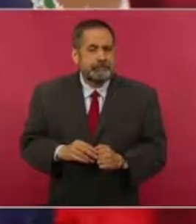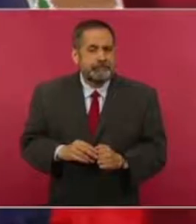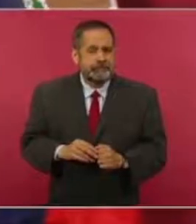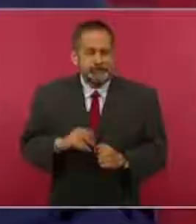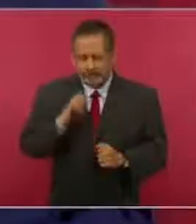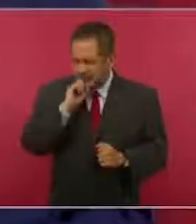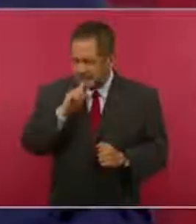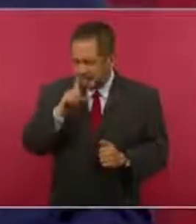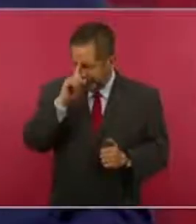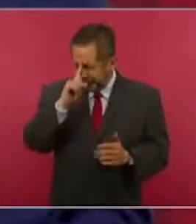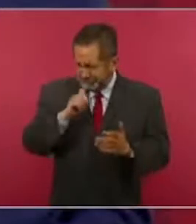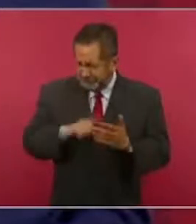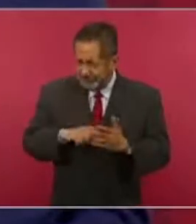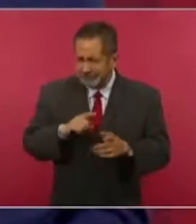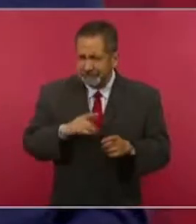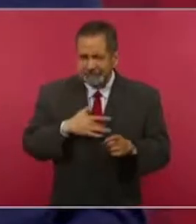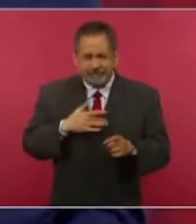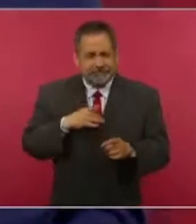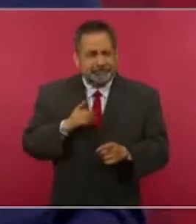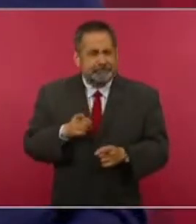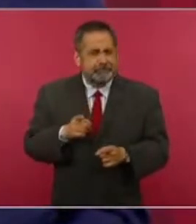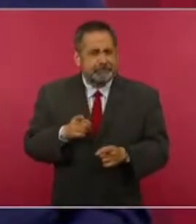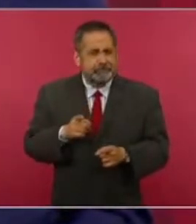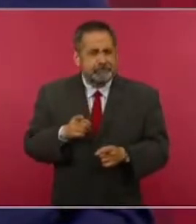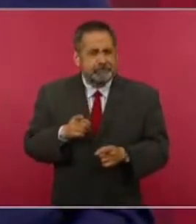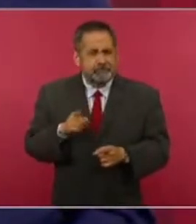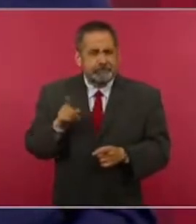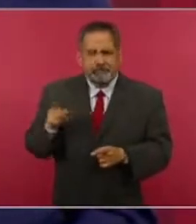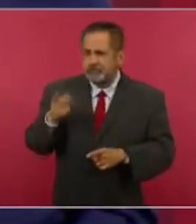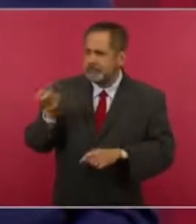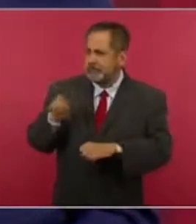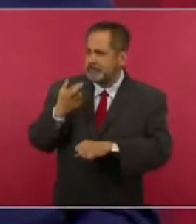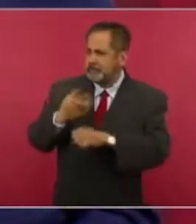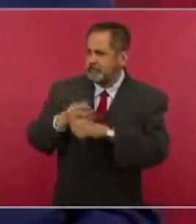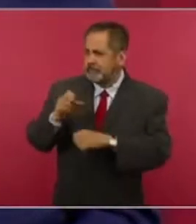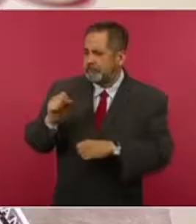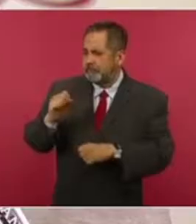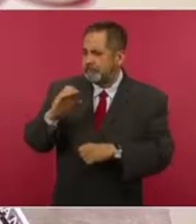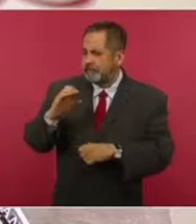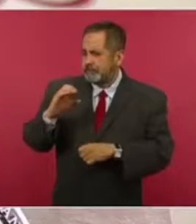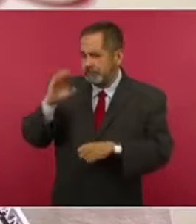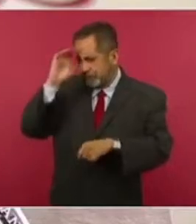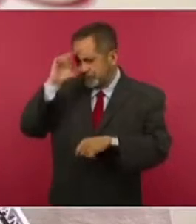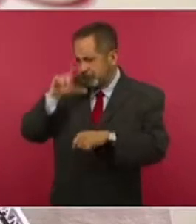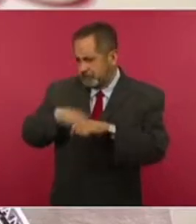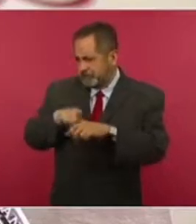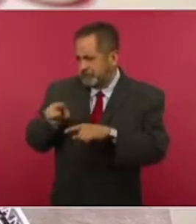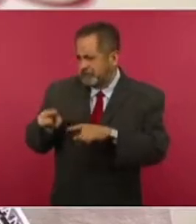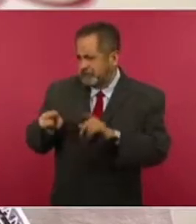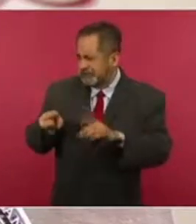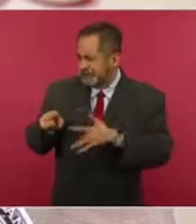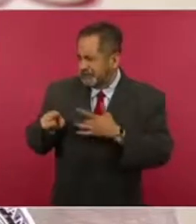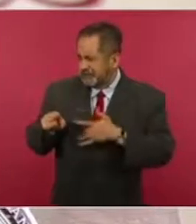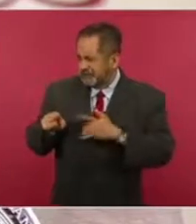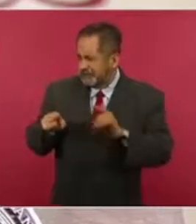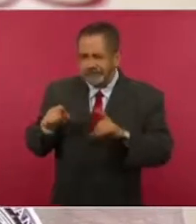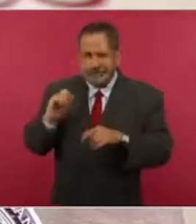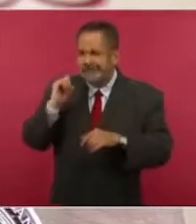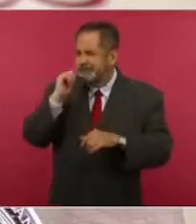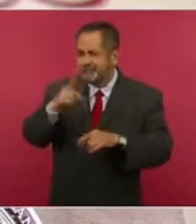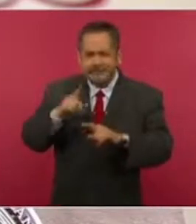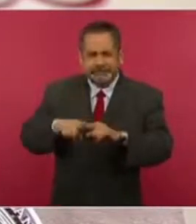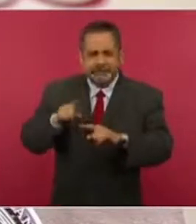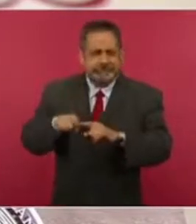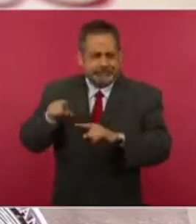creo que la secretaria de Cultura o alguien de la Secretaría de